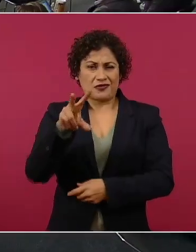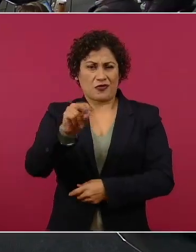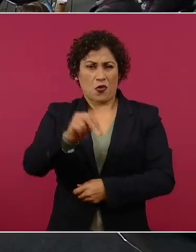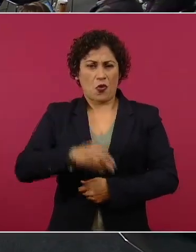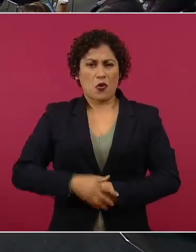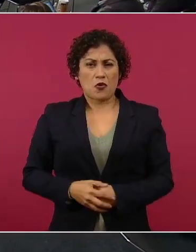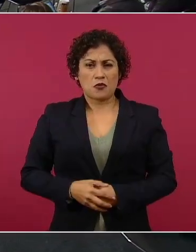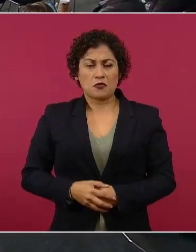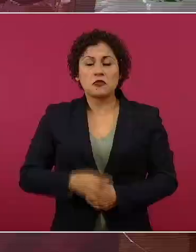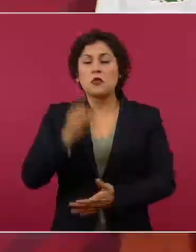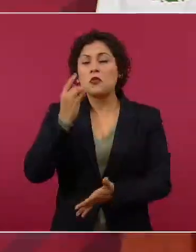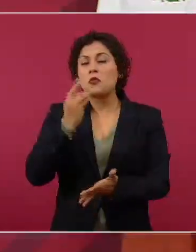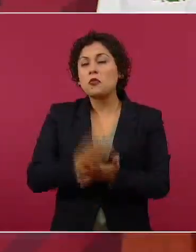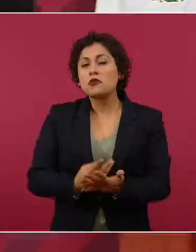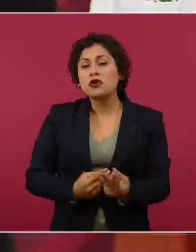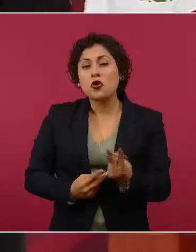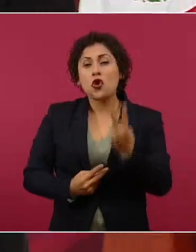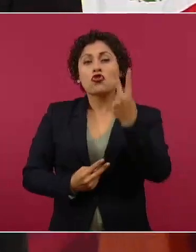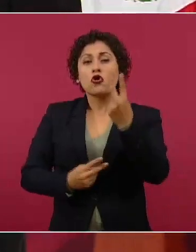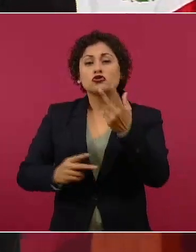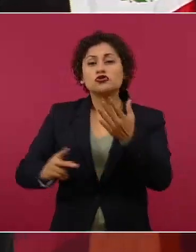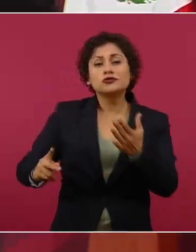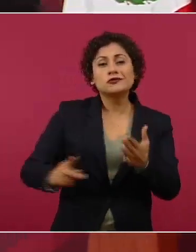Las dos veces que he ido a Washington,